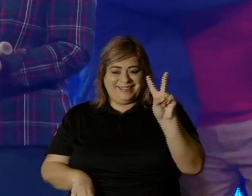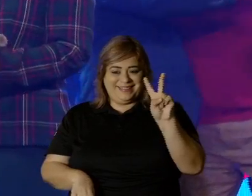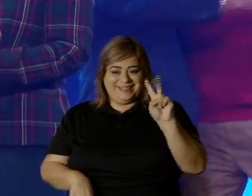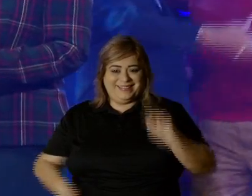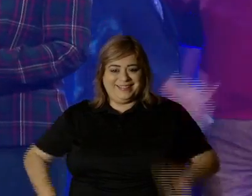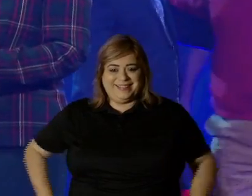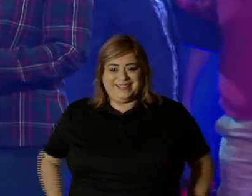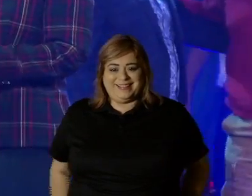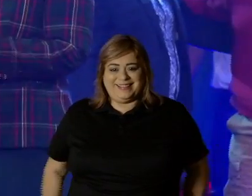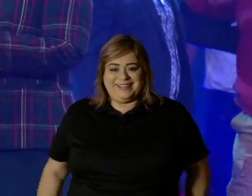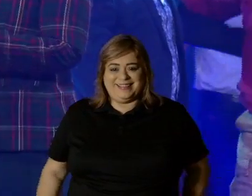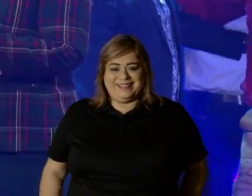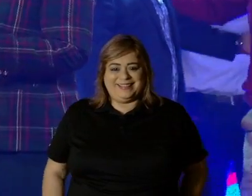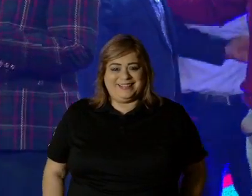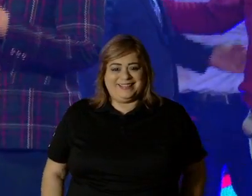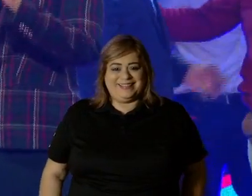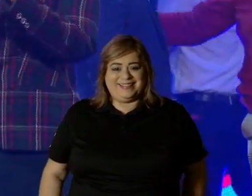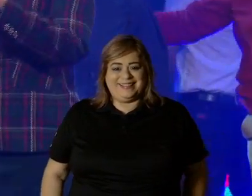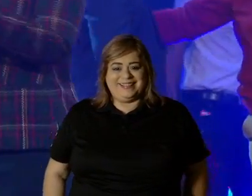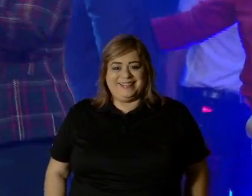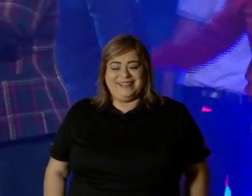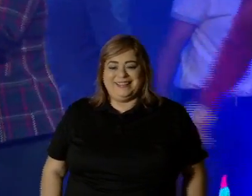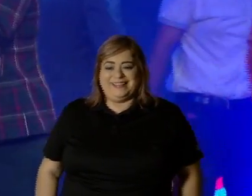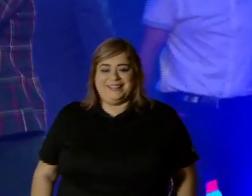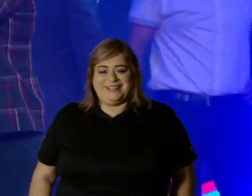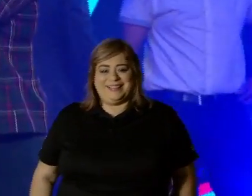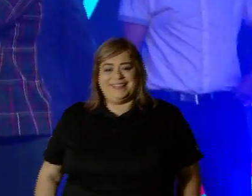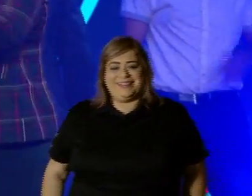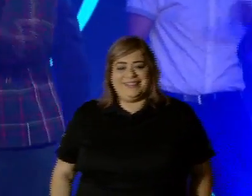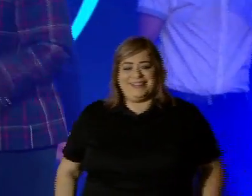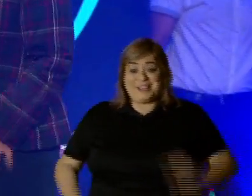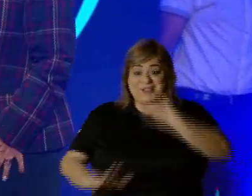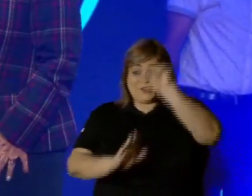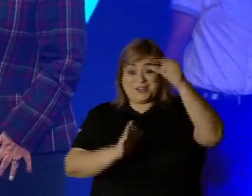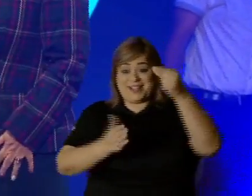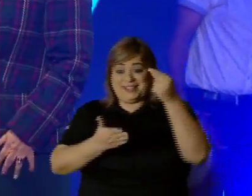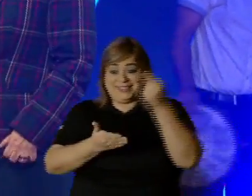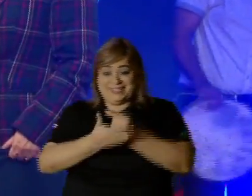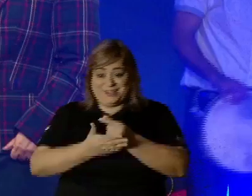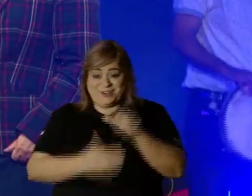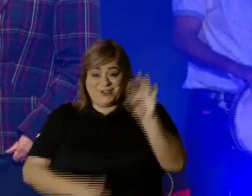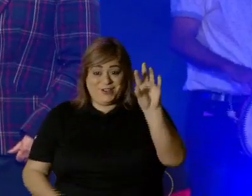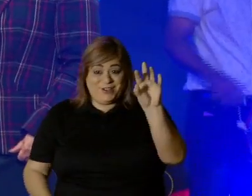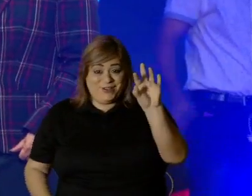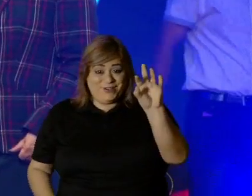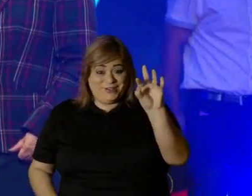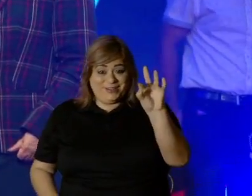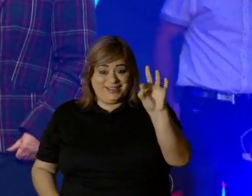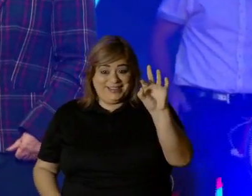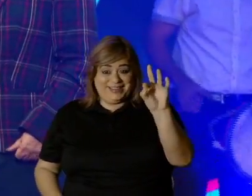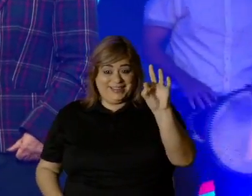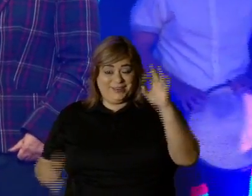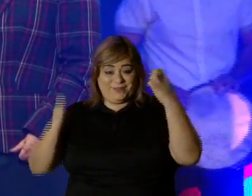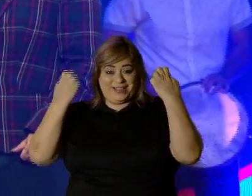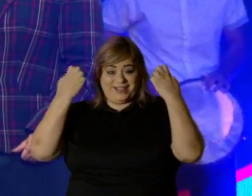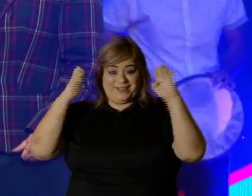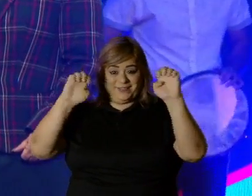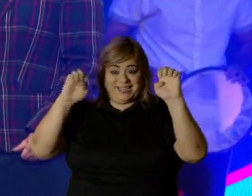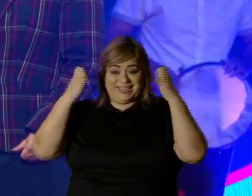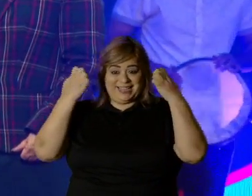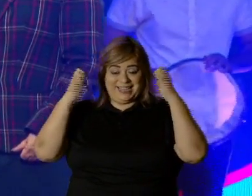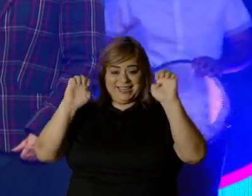Pastora, mira, lea conmigo. Vamos arriba. Vamos. Graduación el 9 de enero. Ah, lo que está escrito ahora arriba a